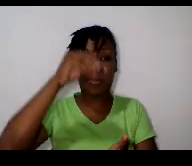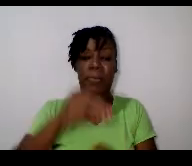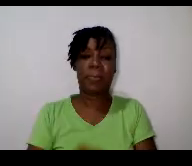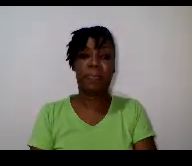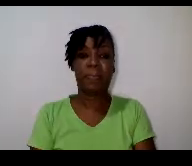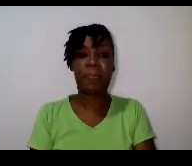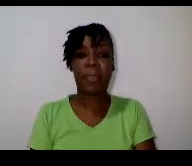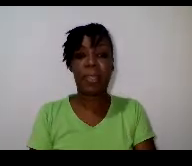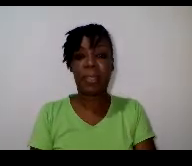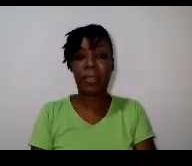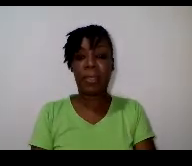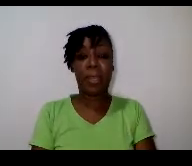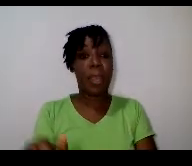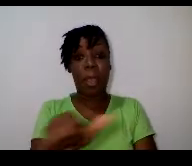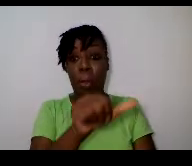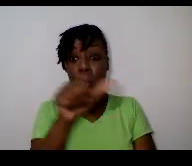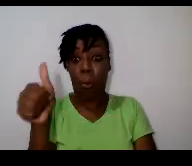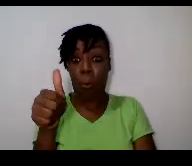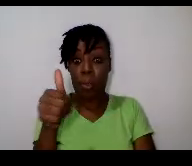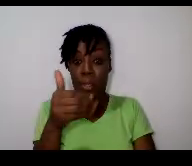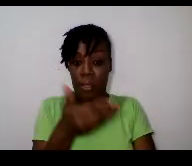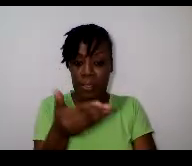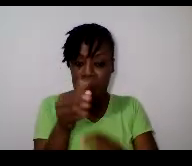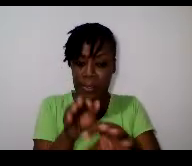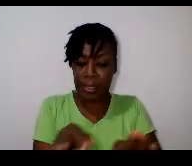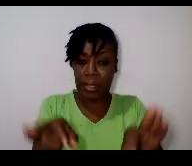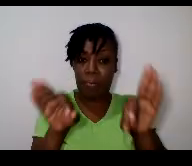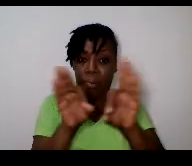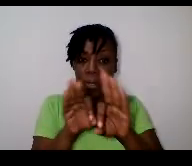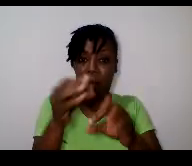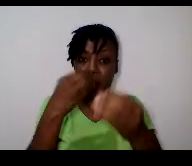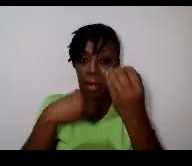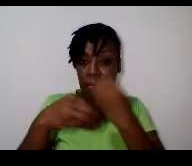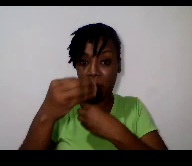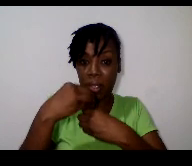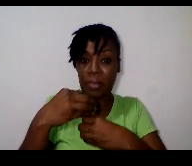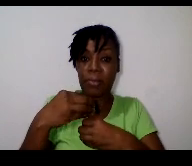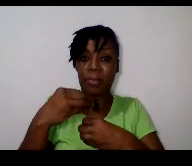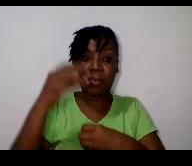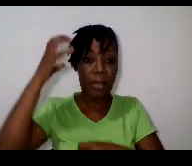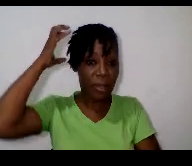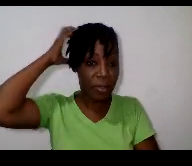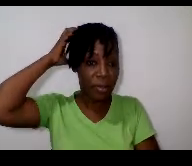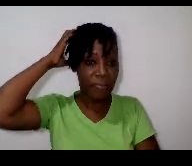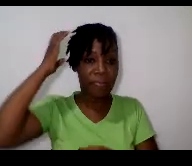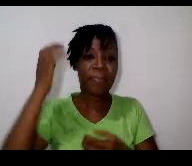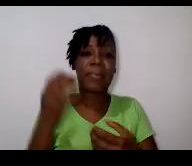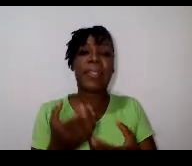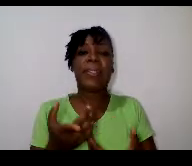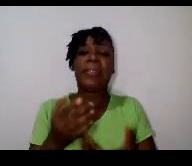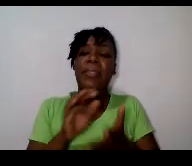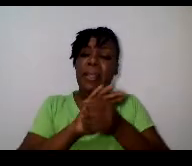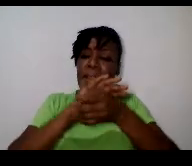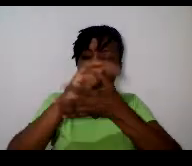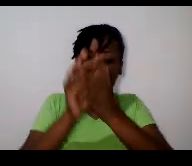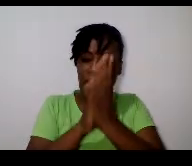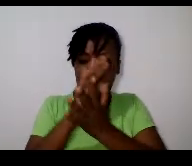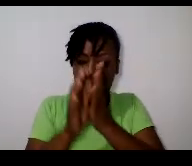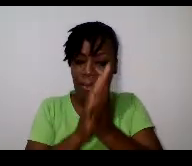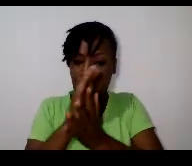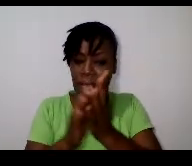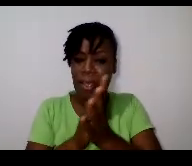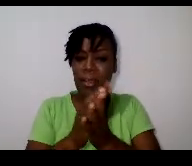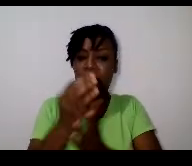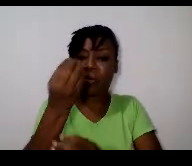¿Cuál es otro aspecto fundamental cuando hablamos de alimentos para las neuronas? Lavar los alimentos. Como